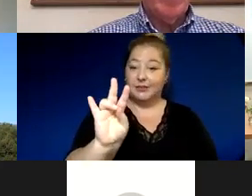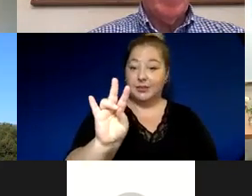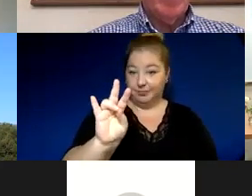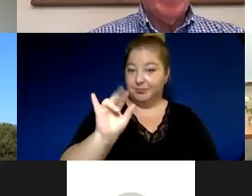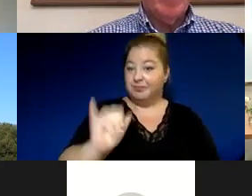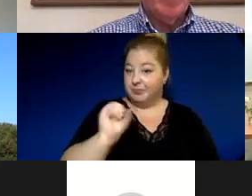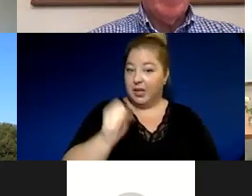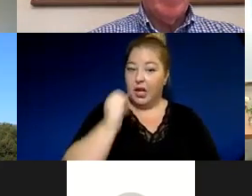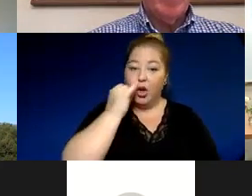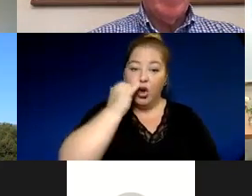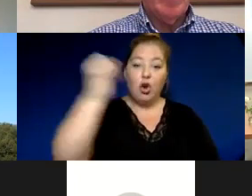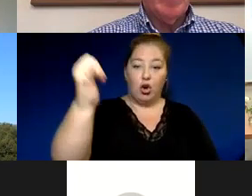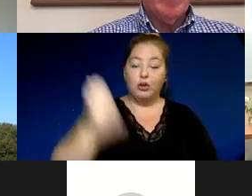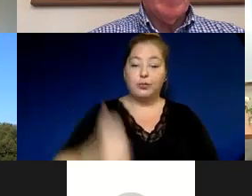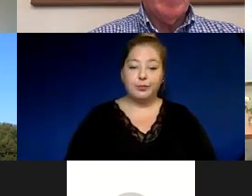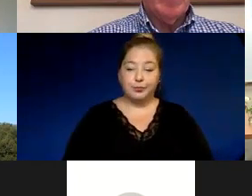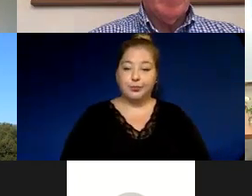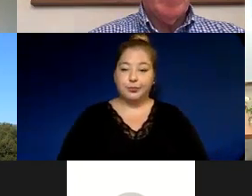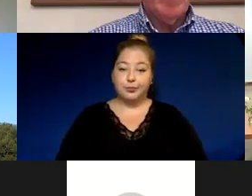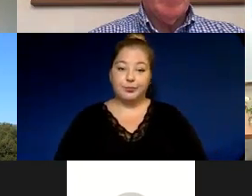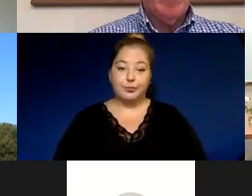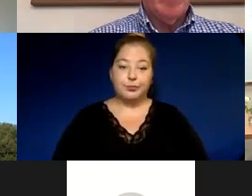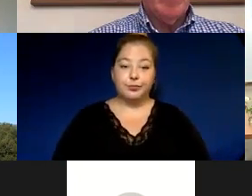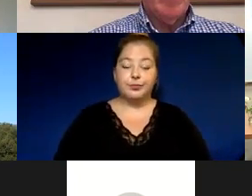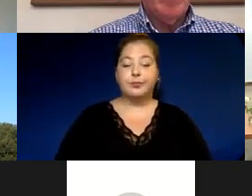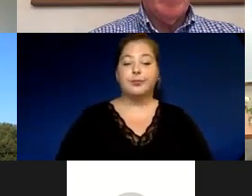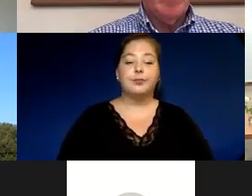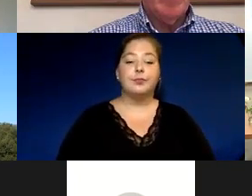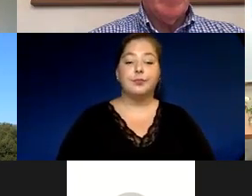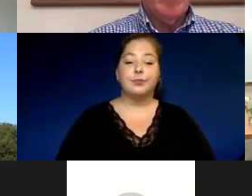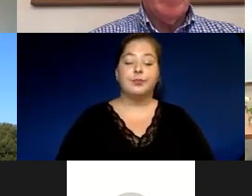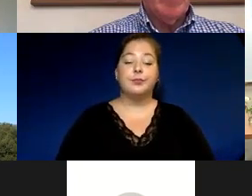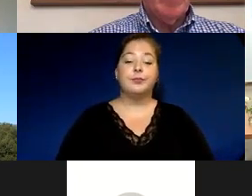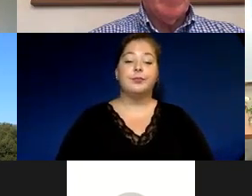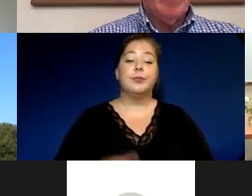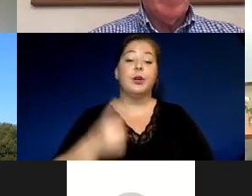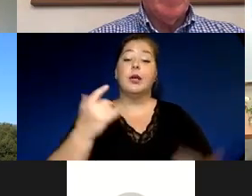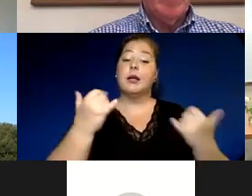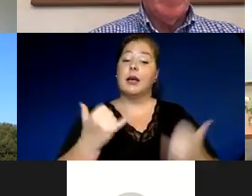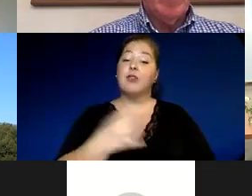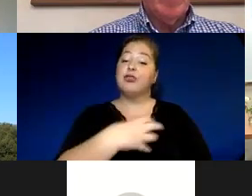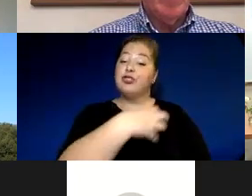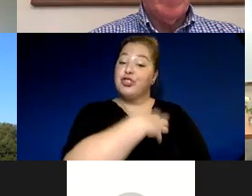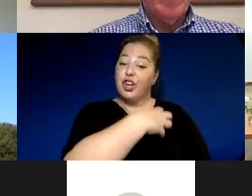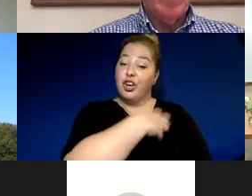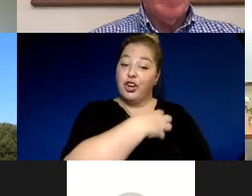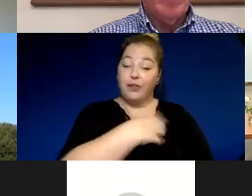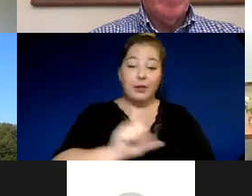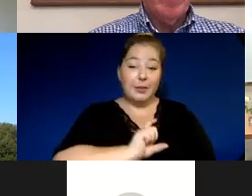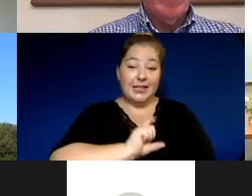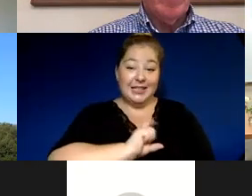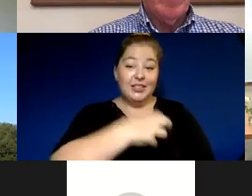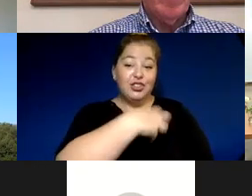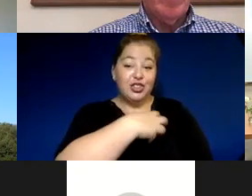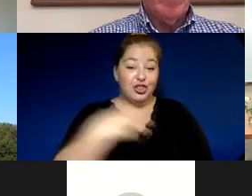Y ahora les doy la palabra a al sargento Juan Valencia con el departamento de Sheriff, que